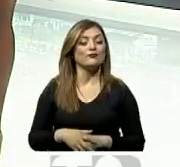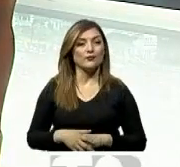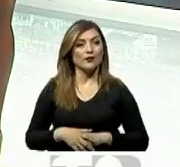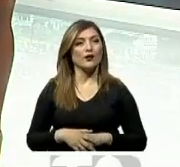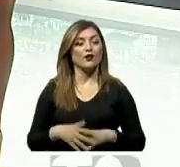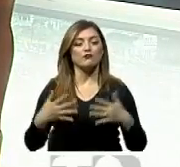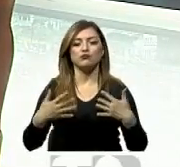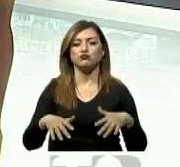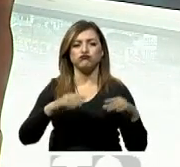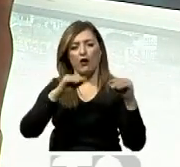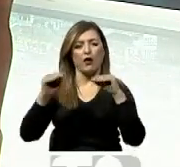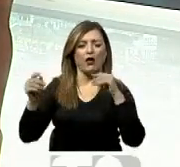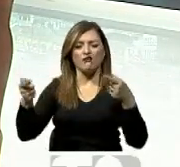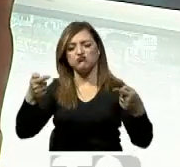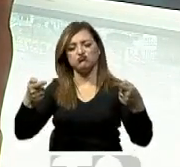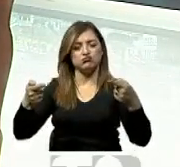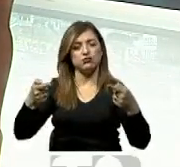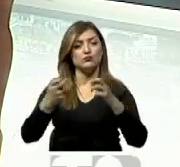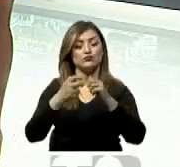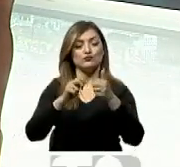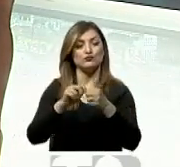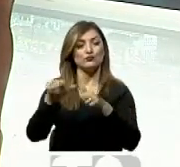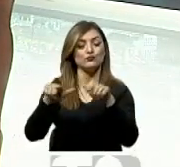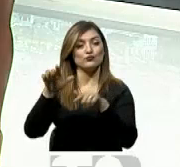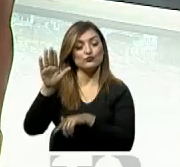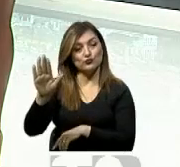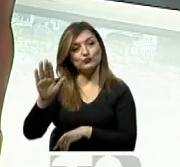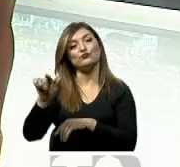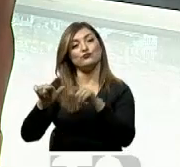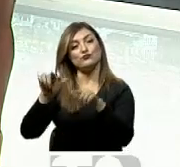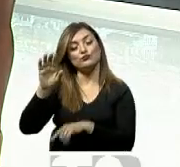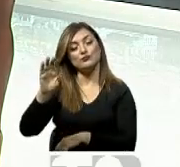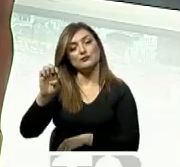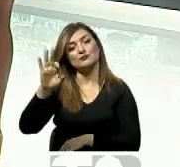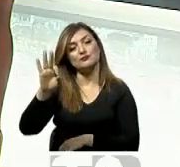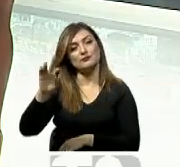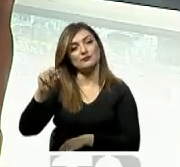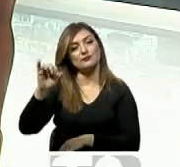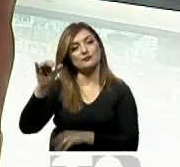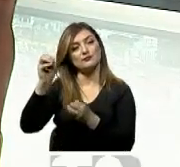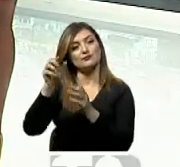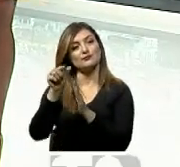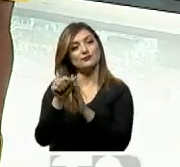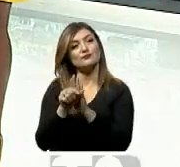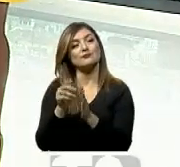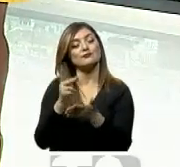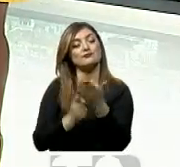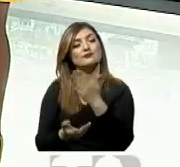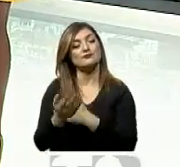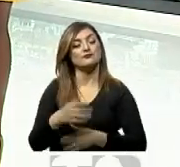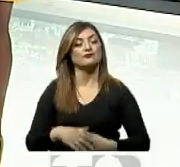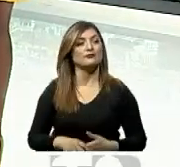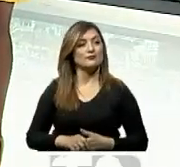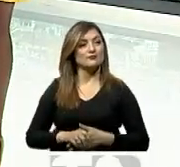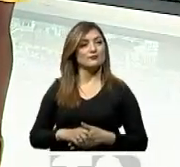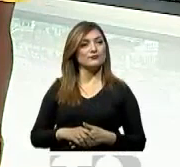que aseguran se registran en este sector. En el lugar está nuestra compañera Stephanie Paz con los vecinos para contarnos qué es lo que ocurre ahí.